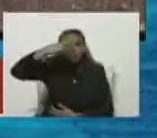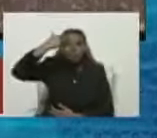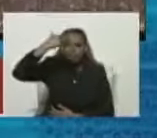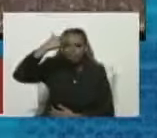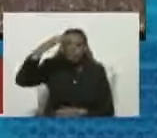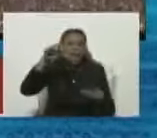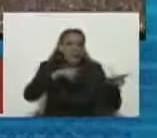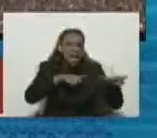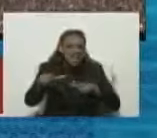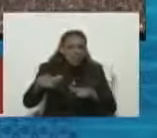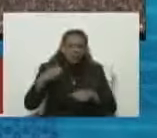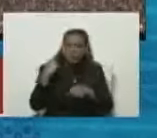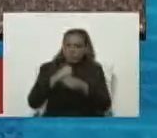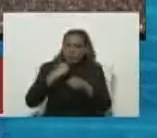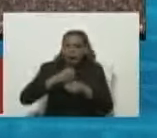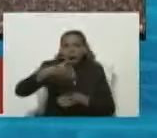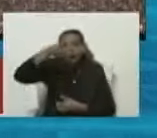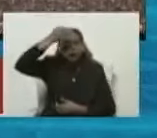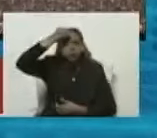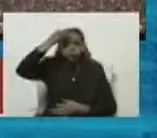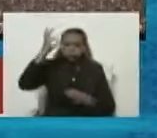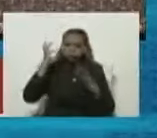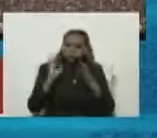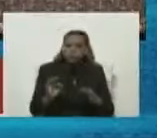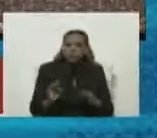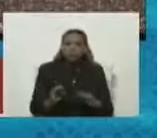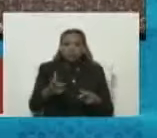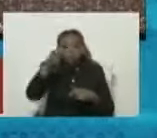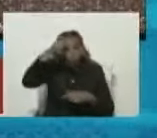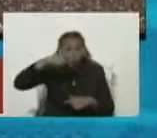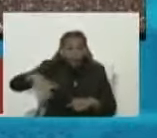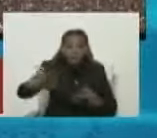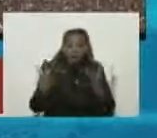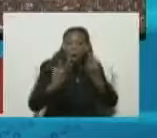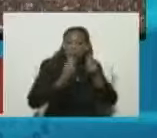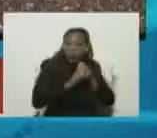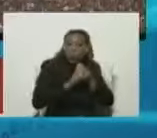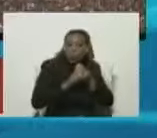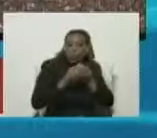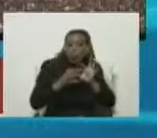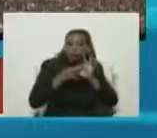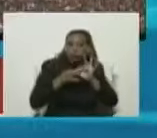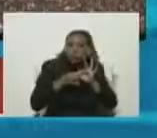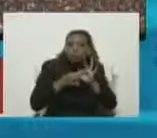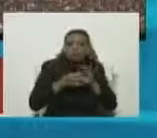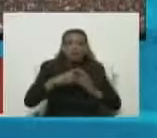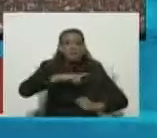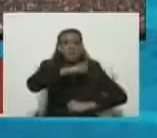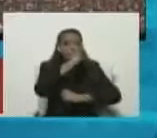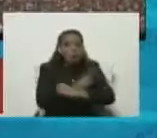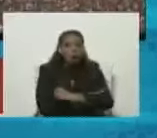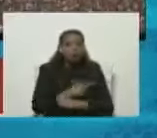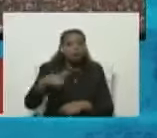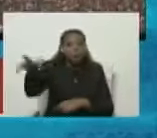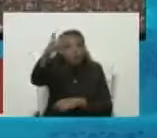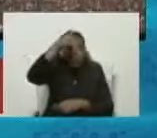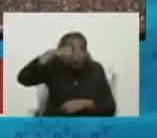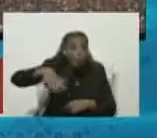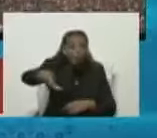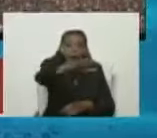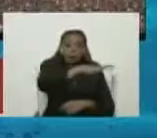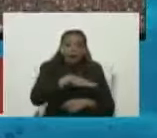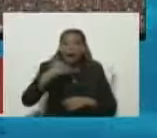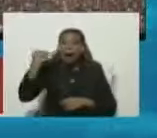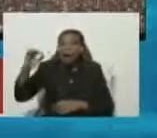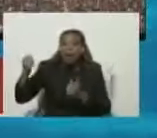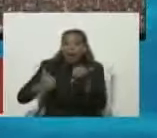Estoy preparado, tengo a este pueblo hermoso y valiente, tengo